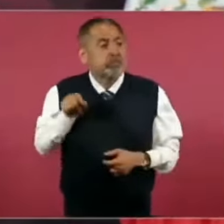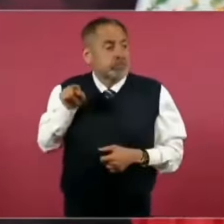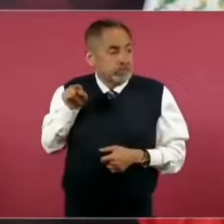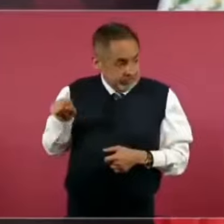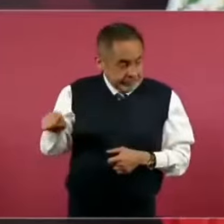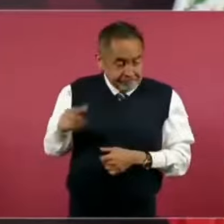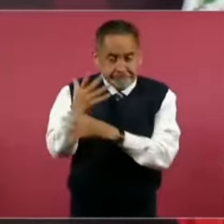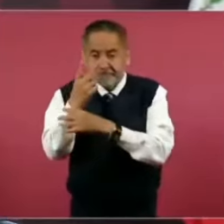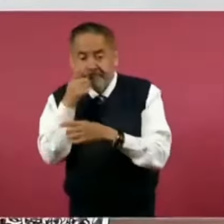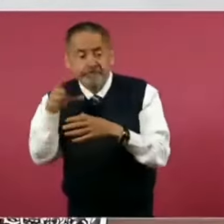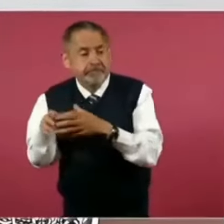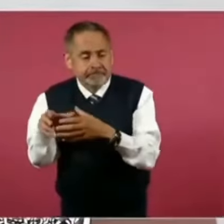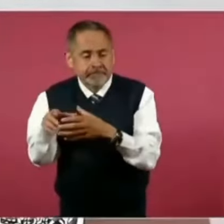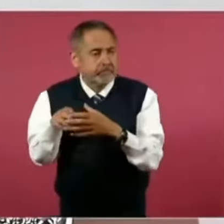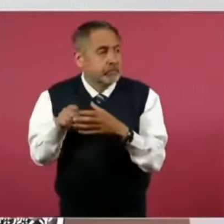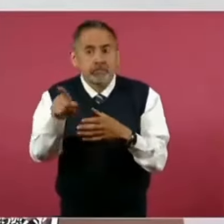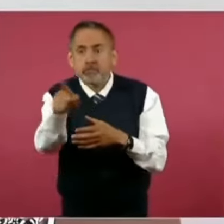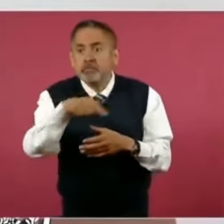se hinca el pueblo,